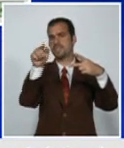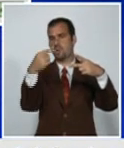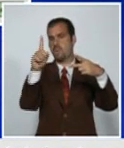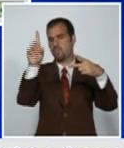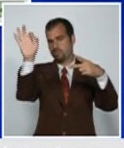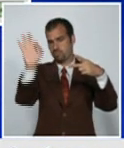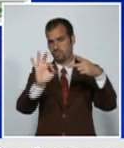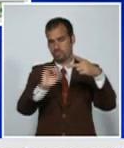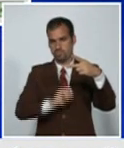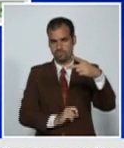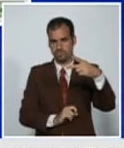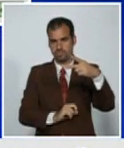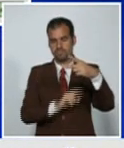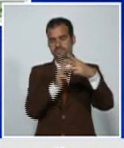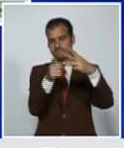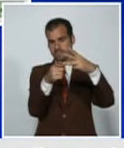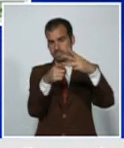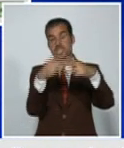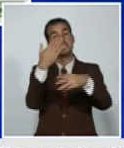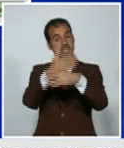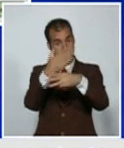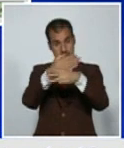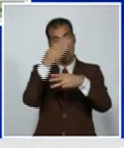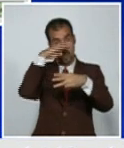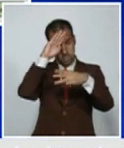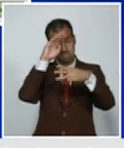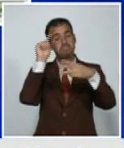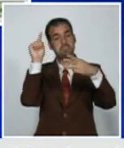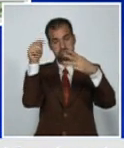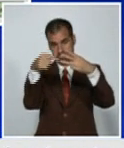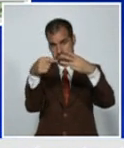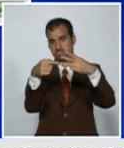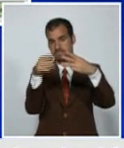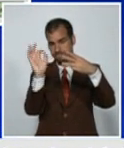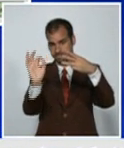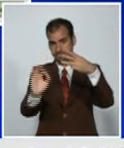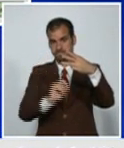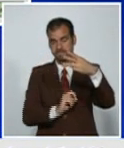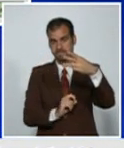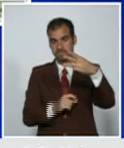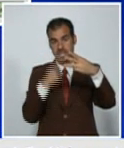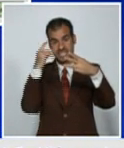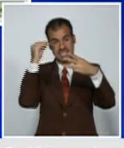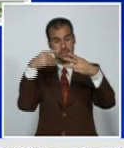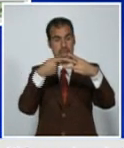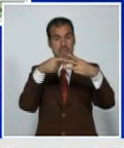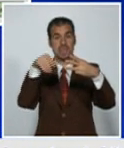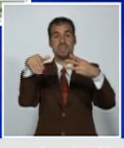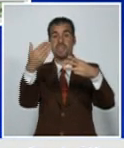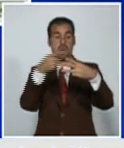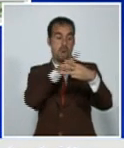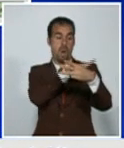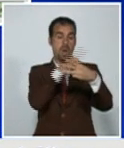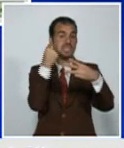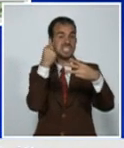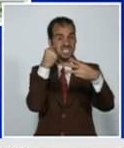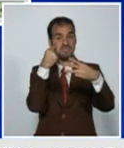113,1. Igual que Santiago, con el comportamiento también de los últimos días, una tasa